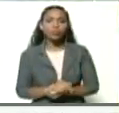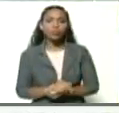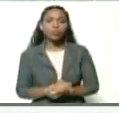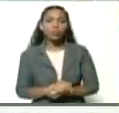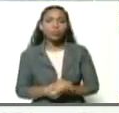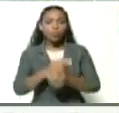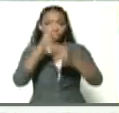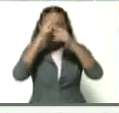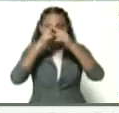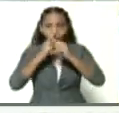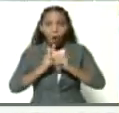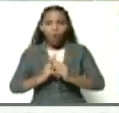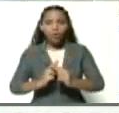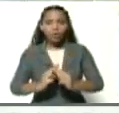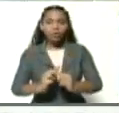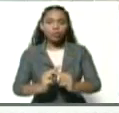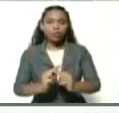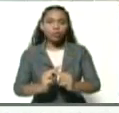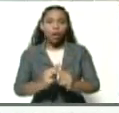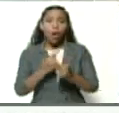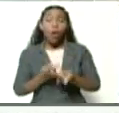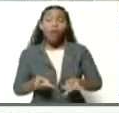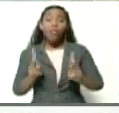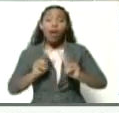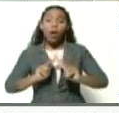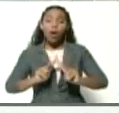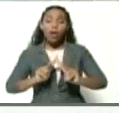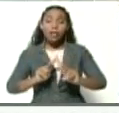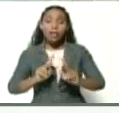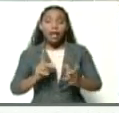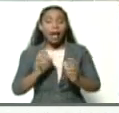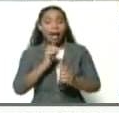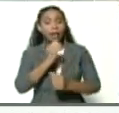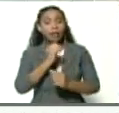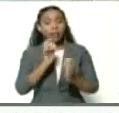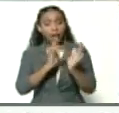del honor, los valores en Cristo,